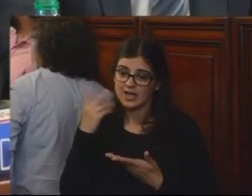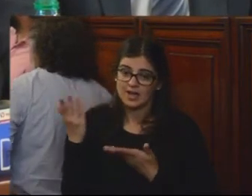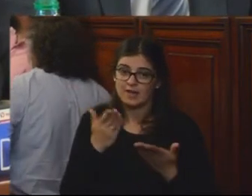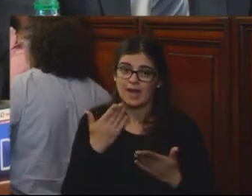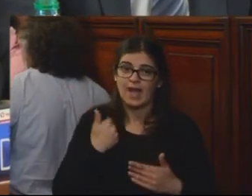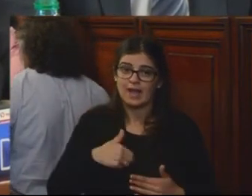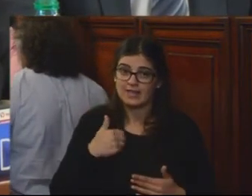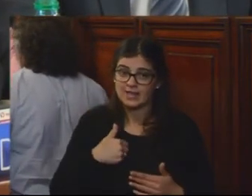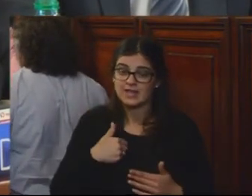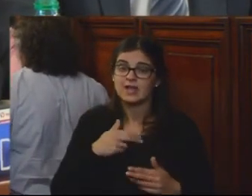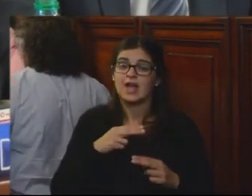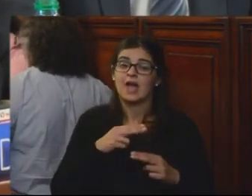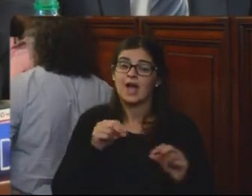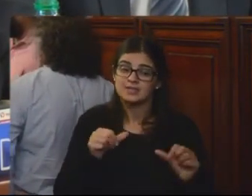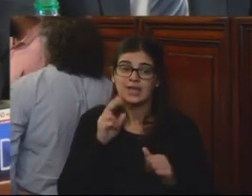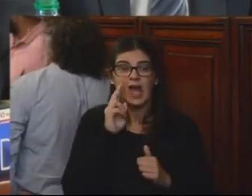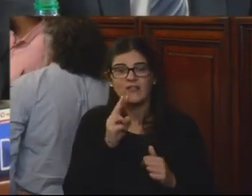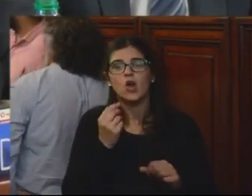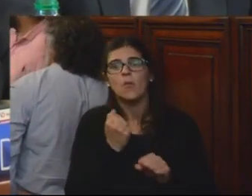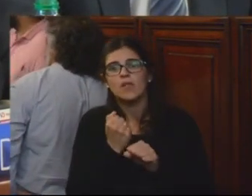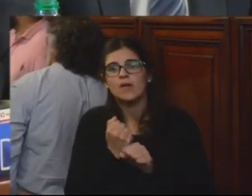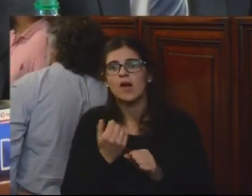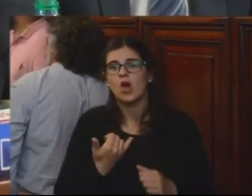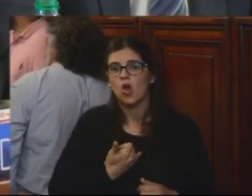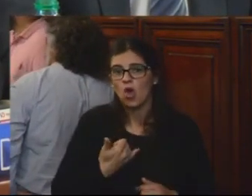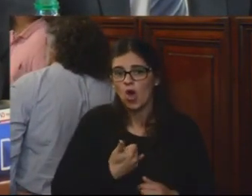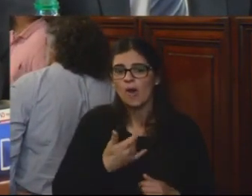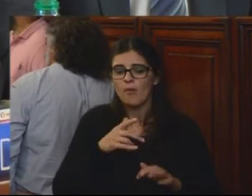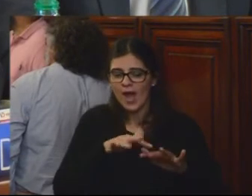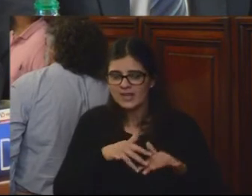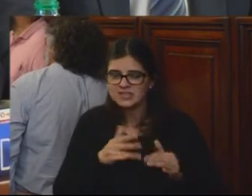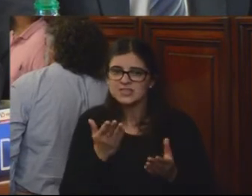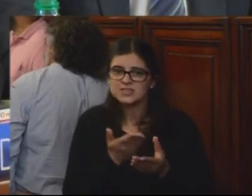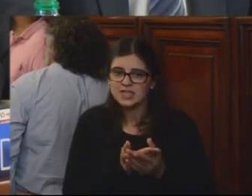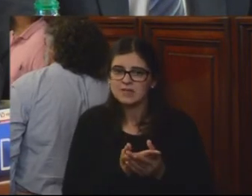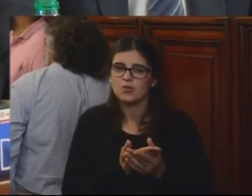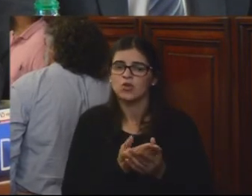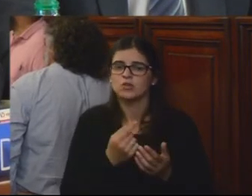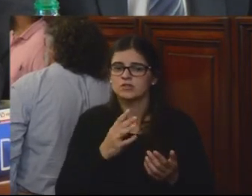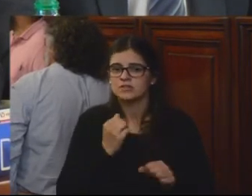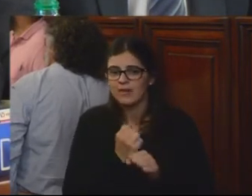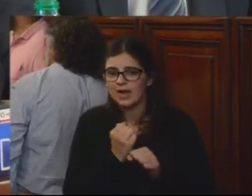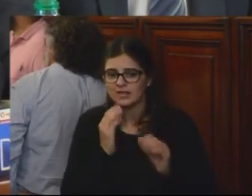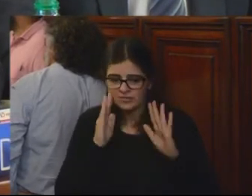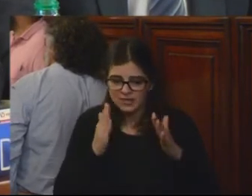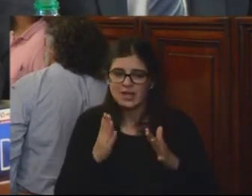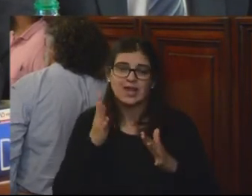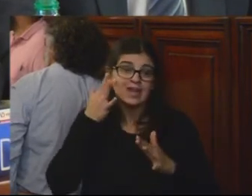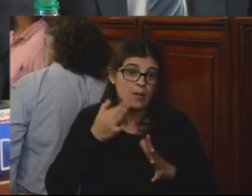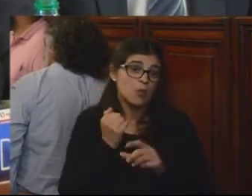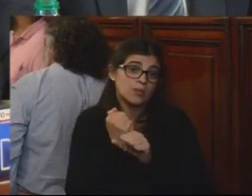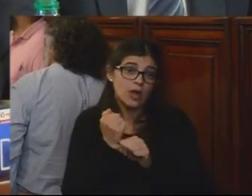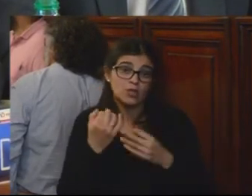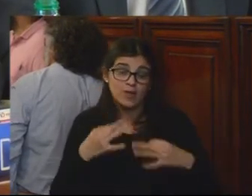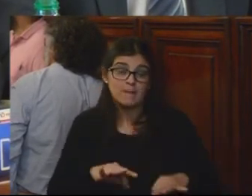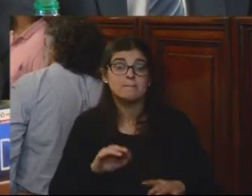a regresar a ver cómo estamos trabajando el tema de archivos y documentación que tenemos que estamos trabajando bien pero